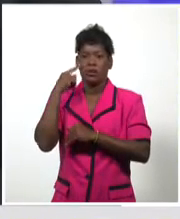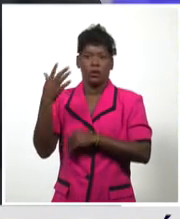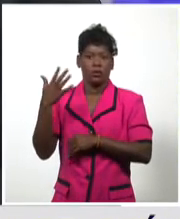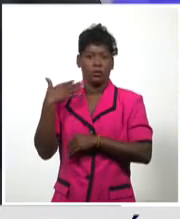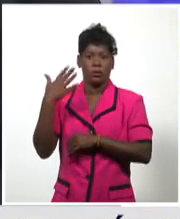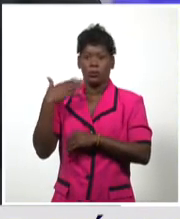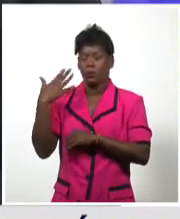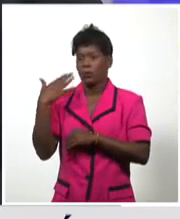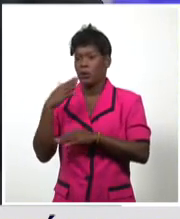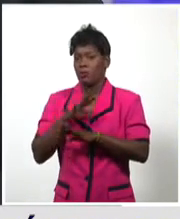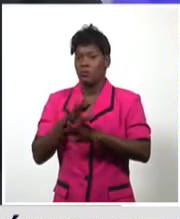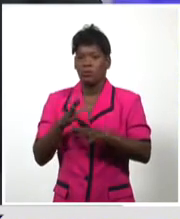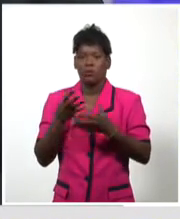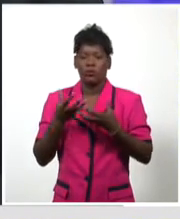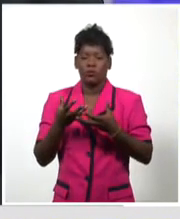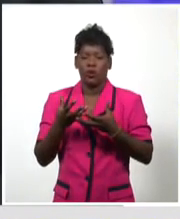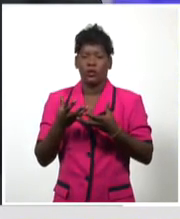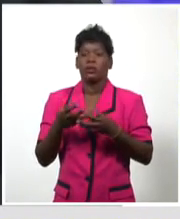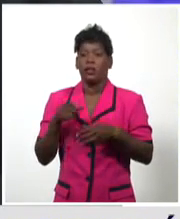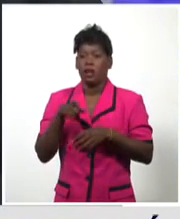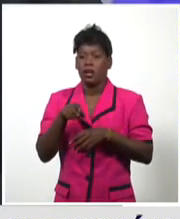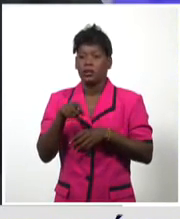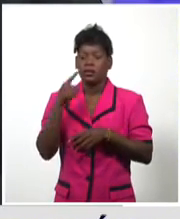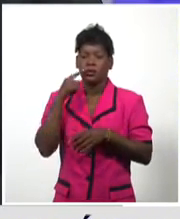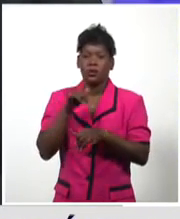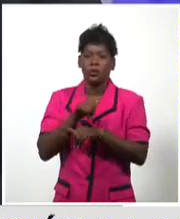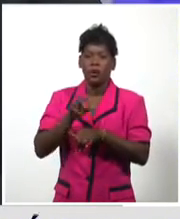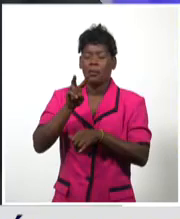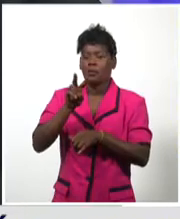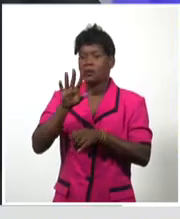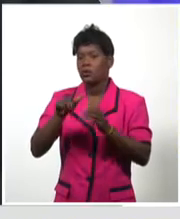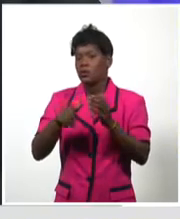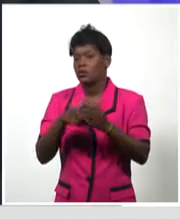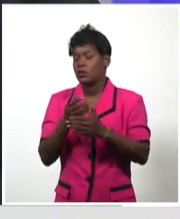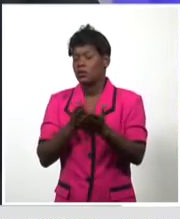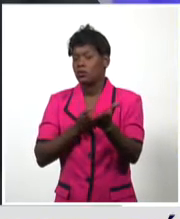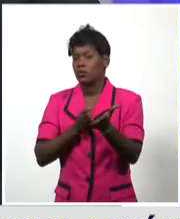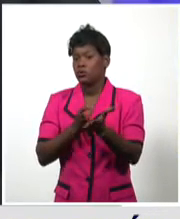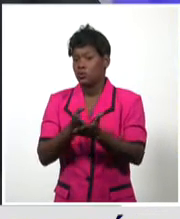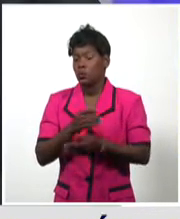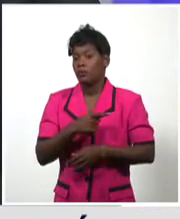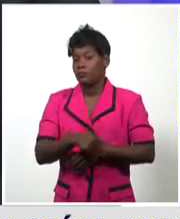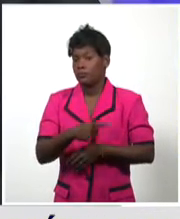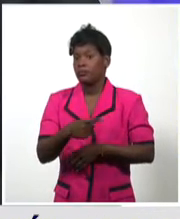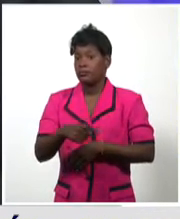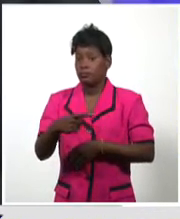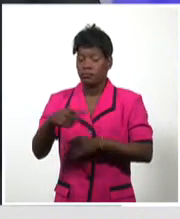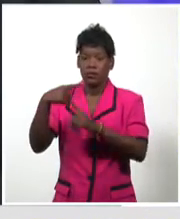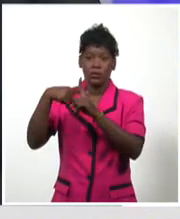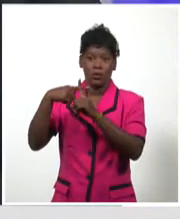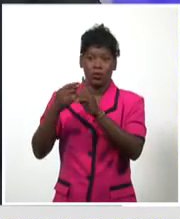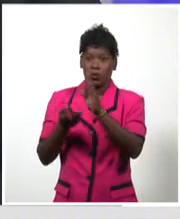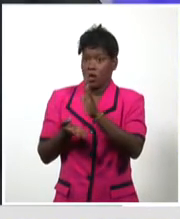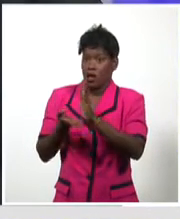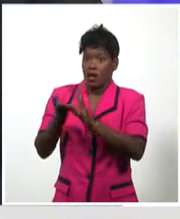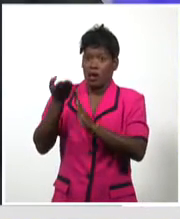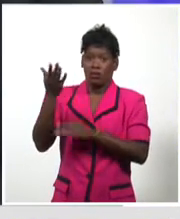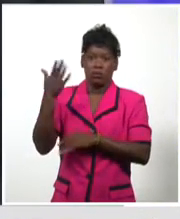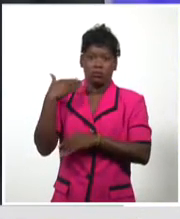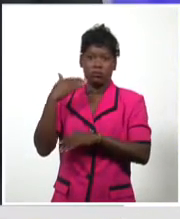temperatura máxima media. Hubo 25 días que se mantuvieron consecutivos con temperaturas máximas por encima de 32 grados